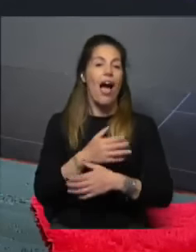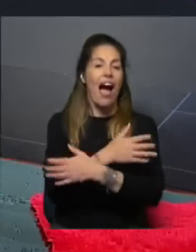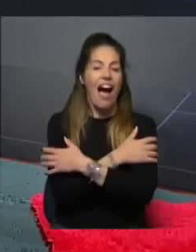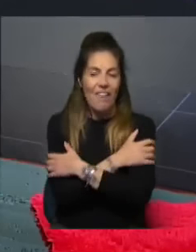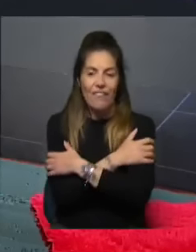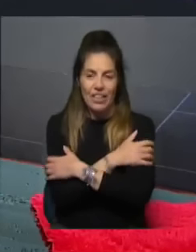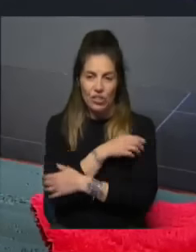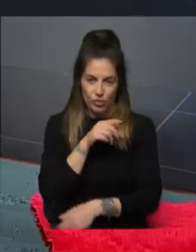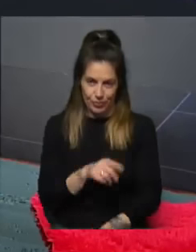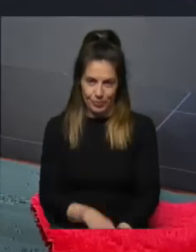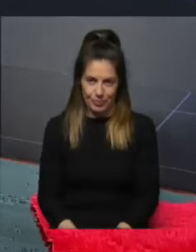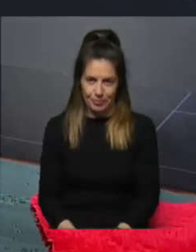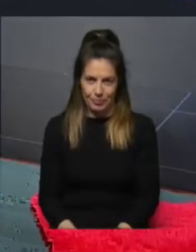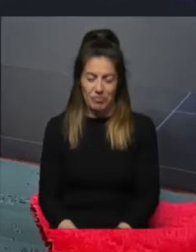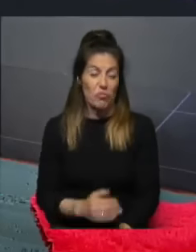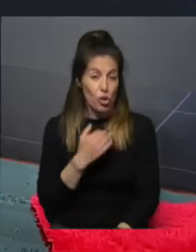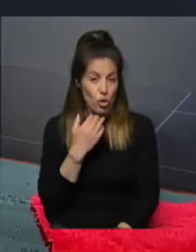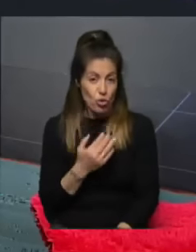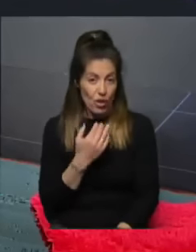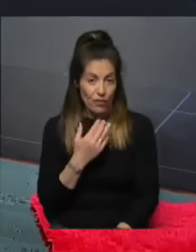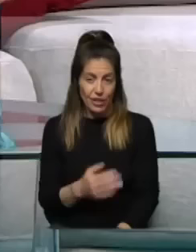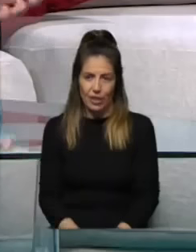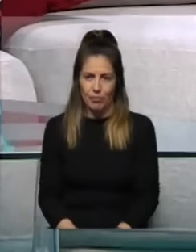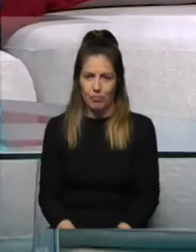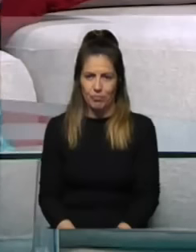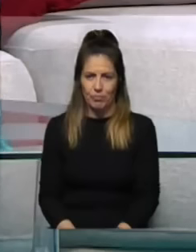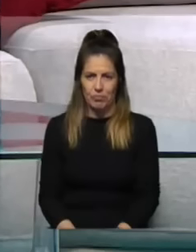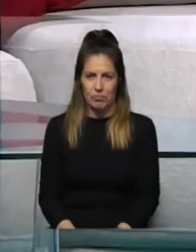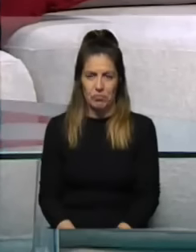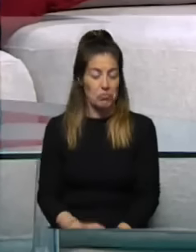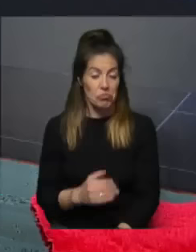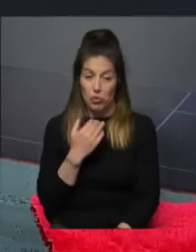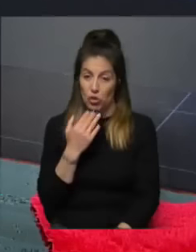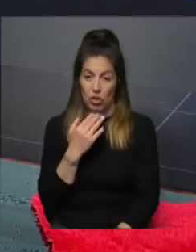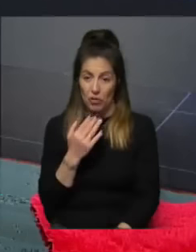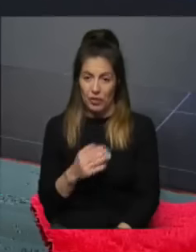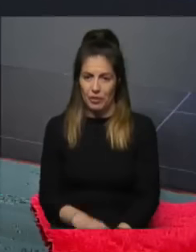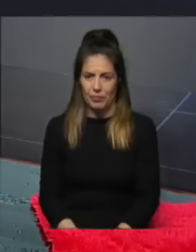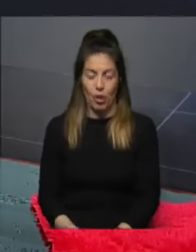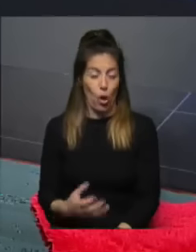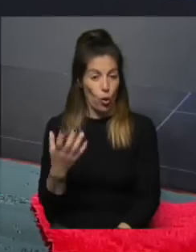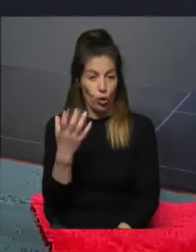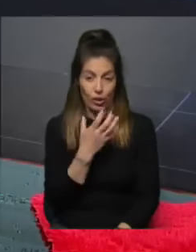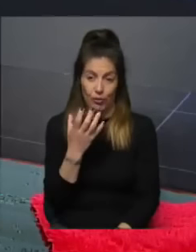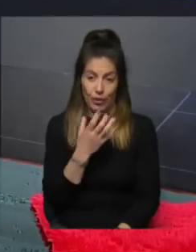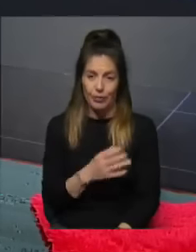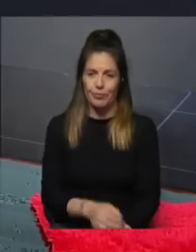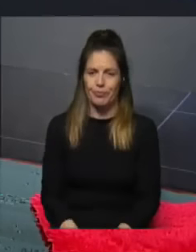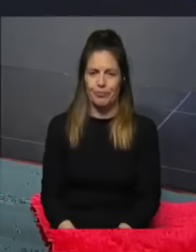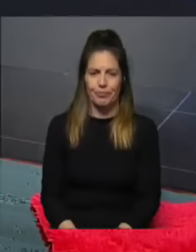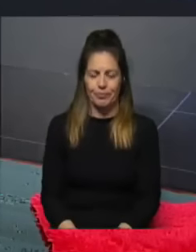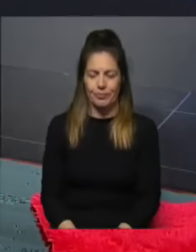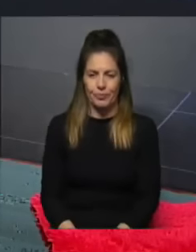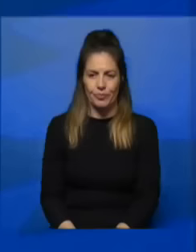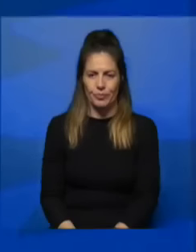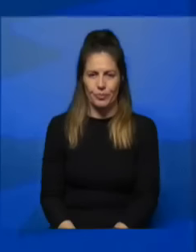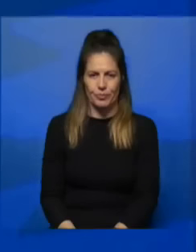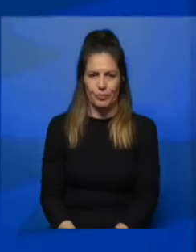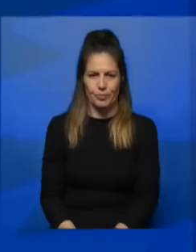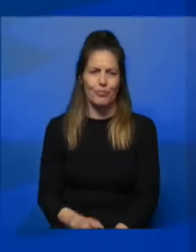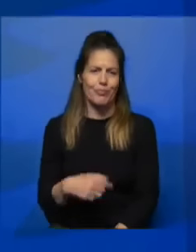de Shangri-La. No sabía. No, yo tampoco. Parece terrible. Bueno, estuve... es